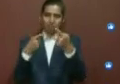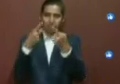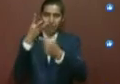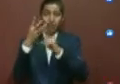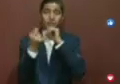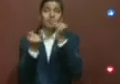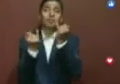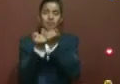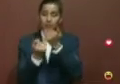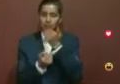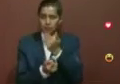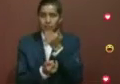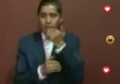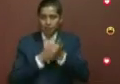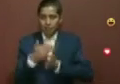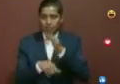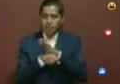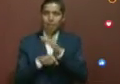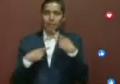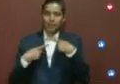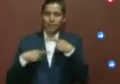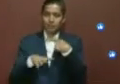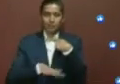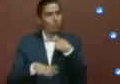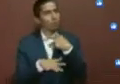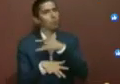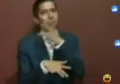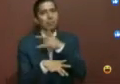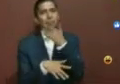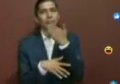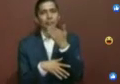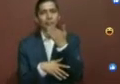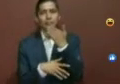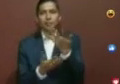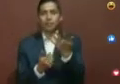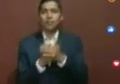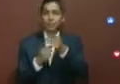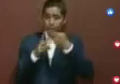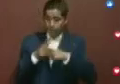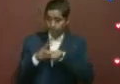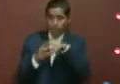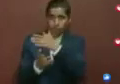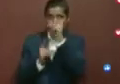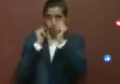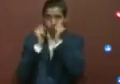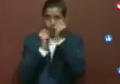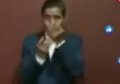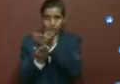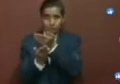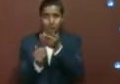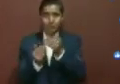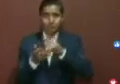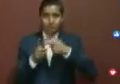bien recibidos por la gente. ¿Con quién empezamos? ¿Contigo?